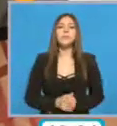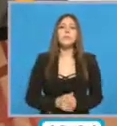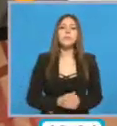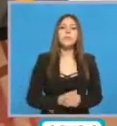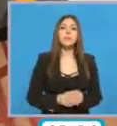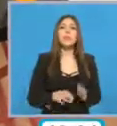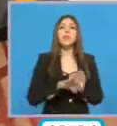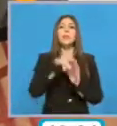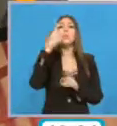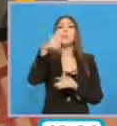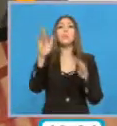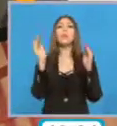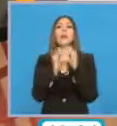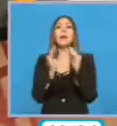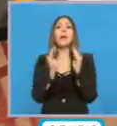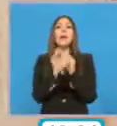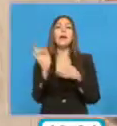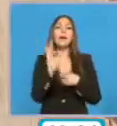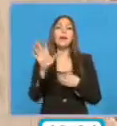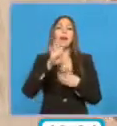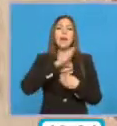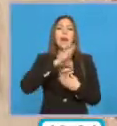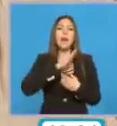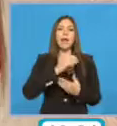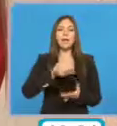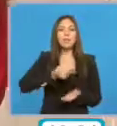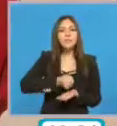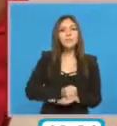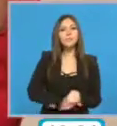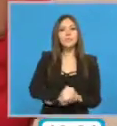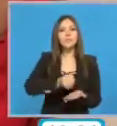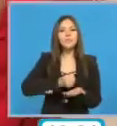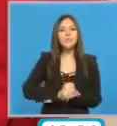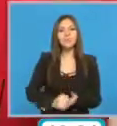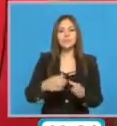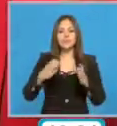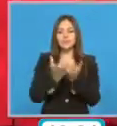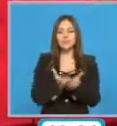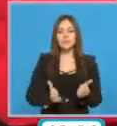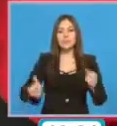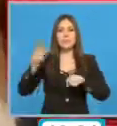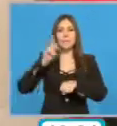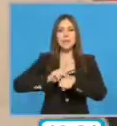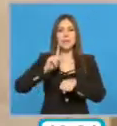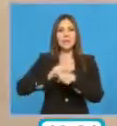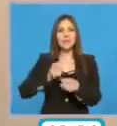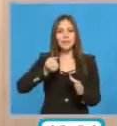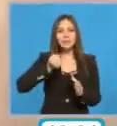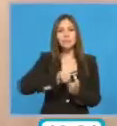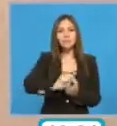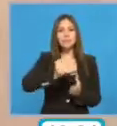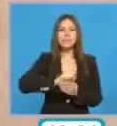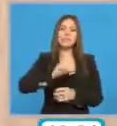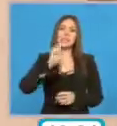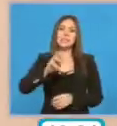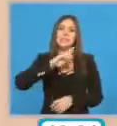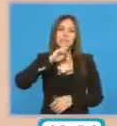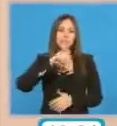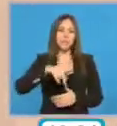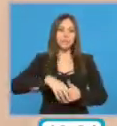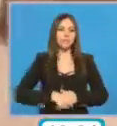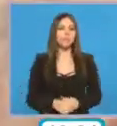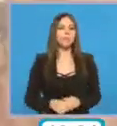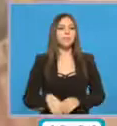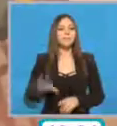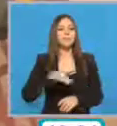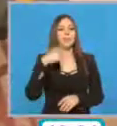en casita un molcajete, qué mejor, la verdad, ¿no? Ahí está, chef. Con eso, muy ya bien. ves,